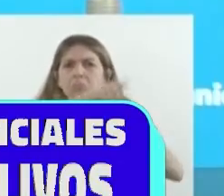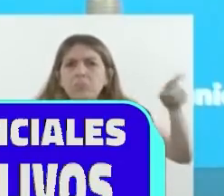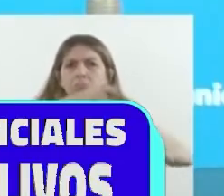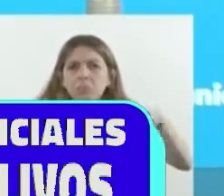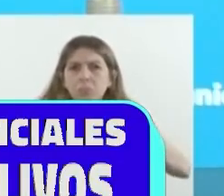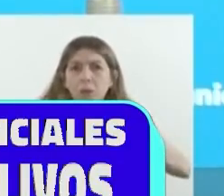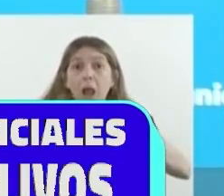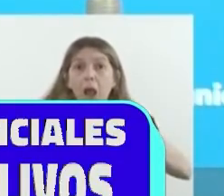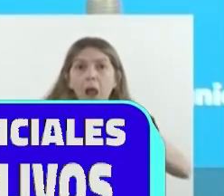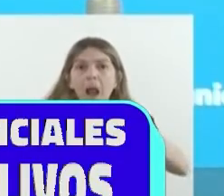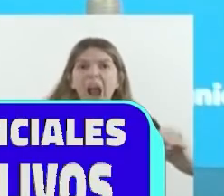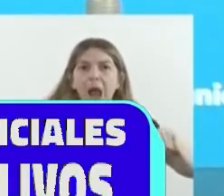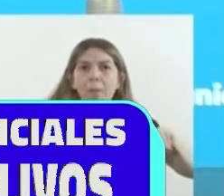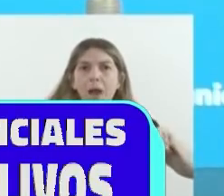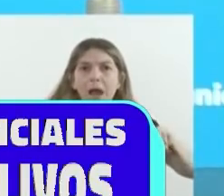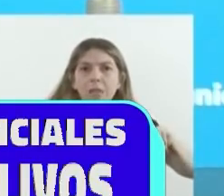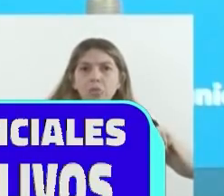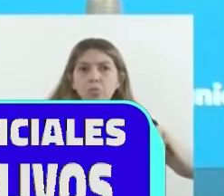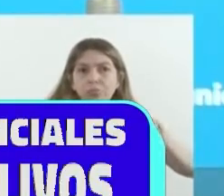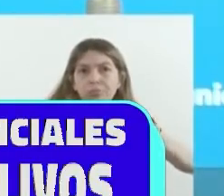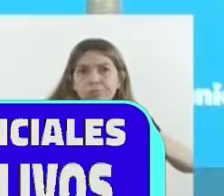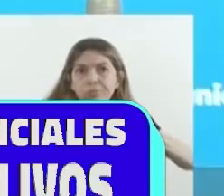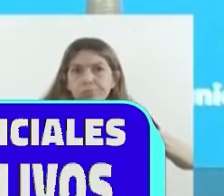de camas en la ciudad de Buenos Aires.